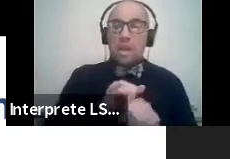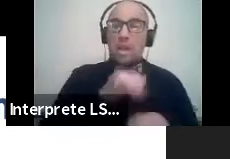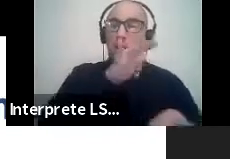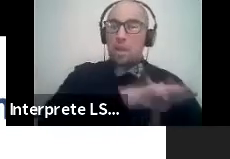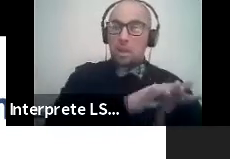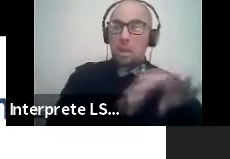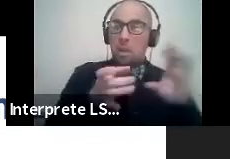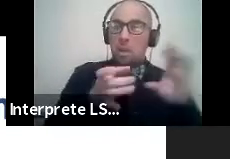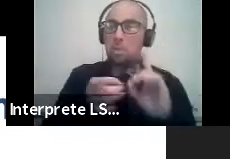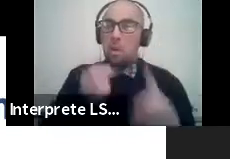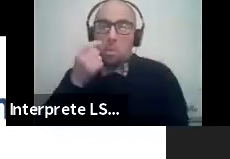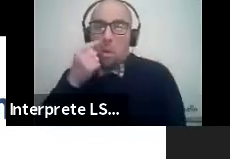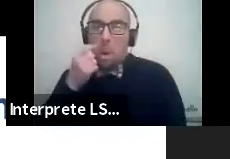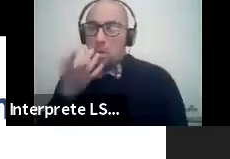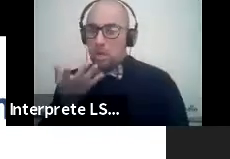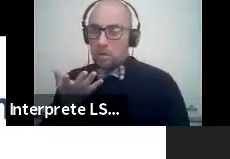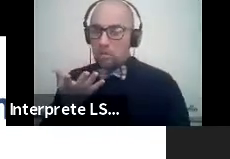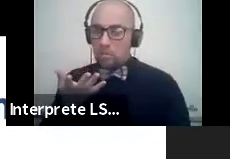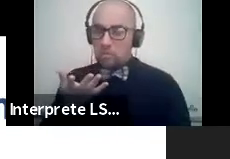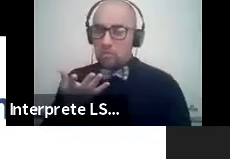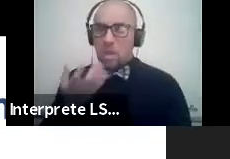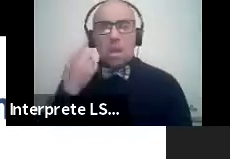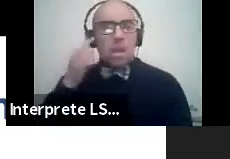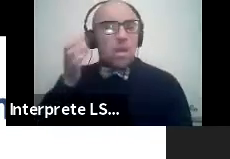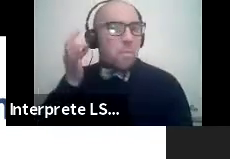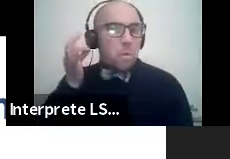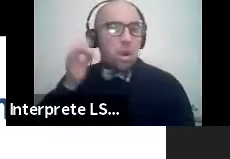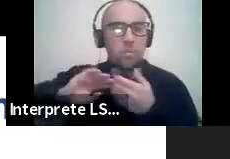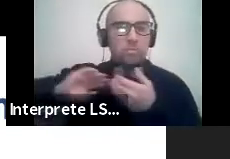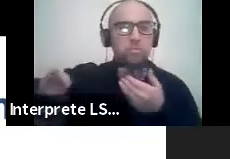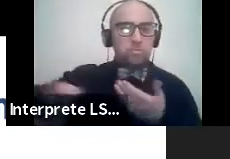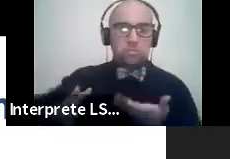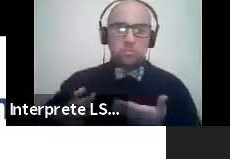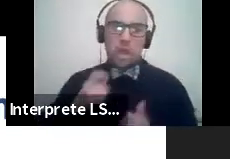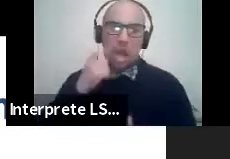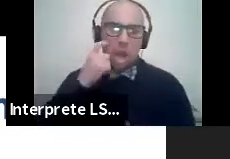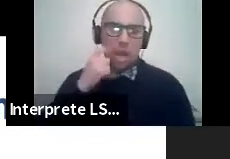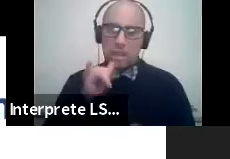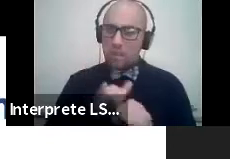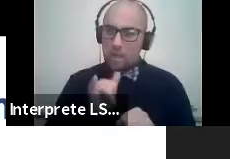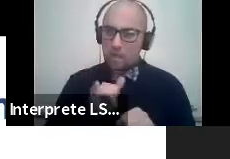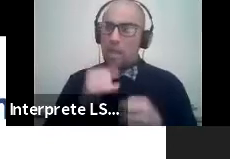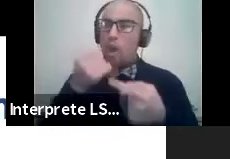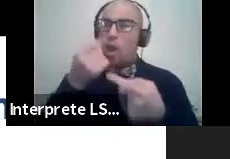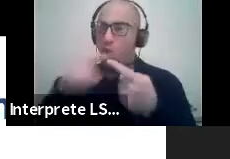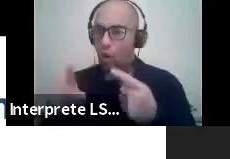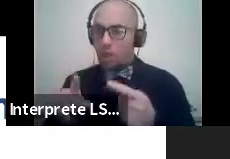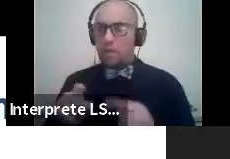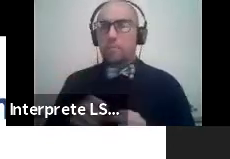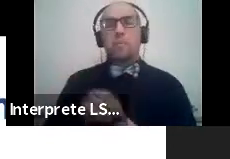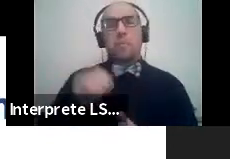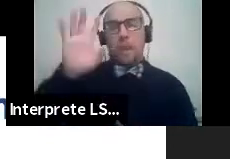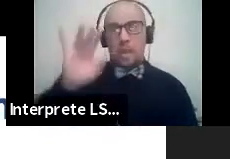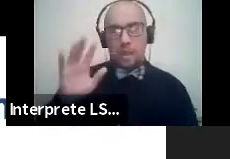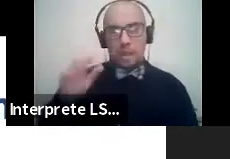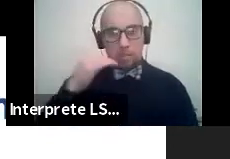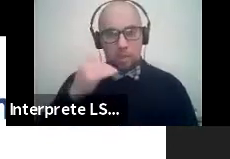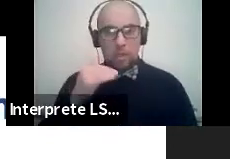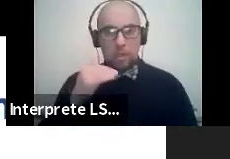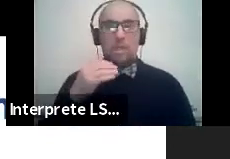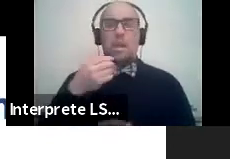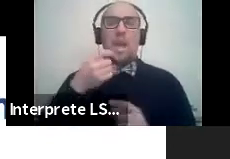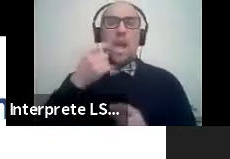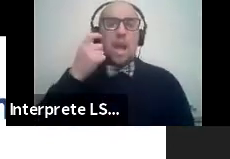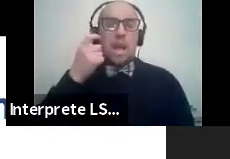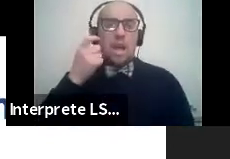para los niños o para los hombres, más que para las mujeres, ¿ya? Y el otro factor no académico que es muy importante es el